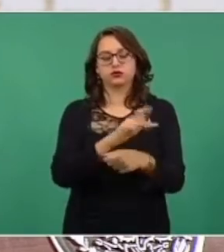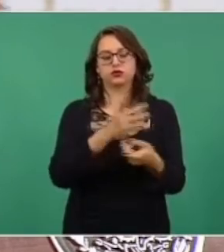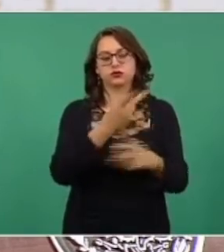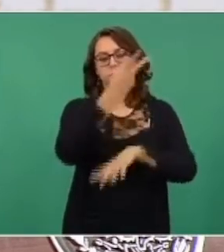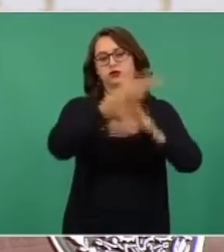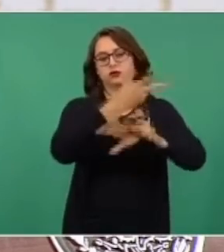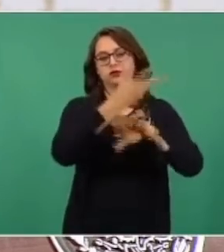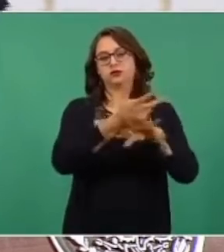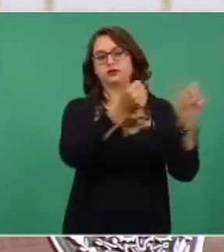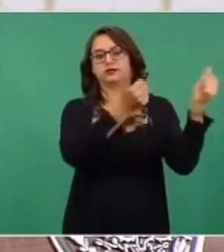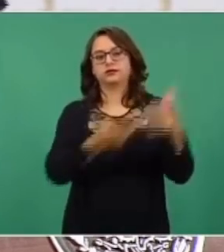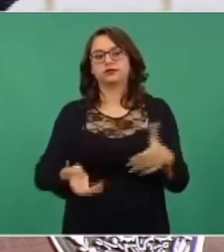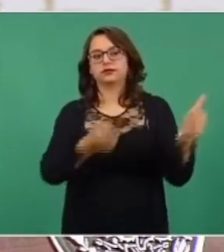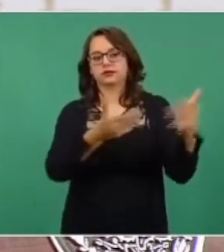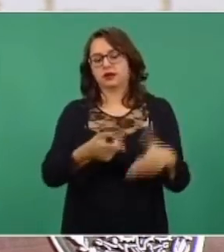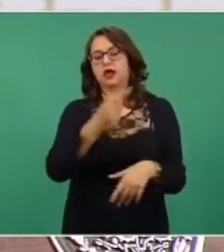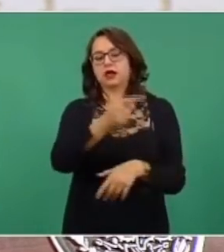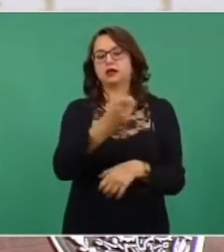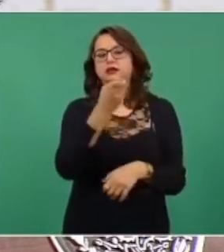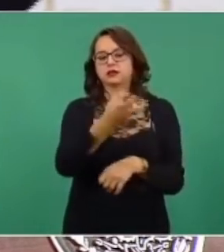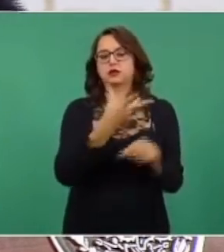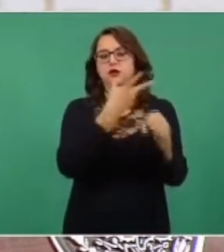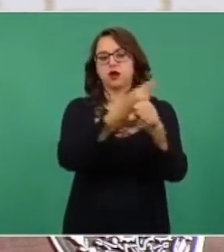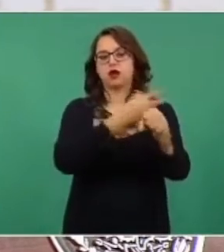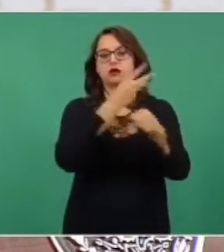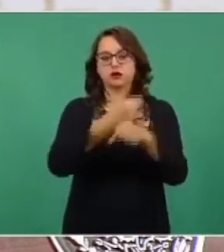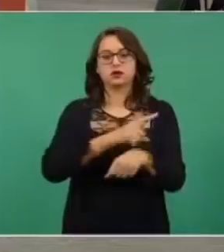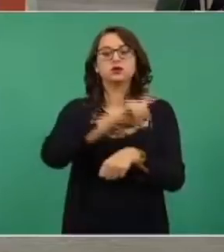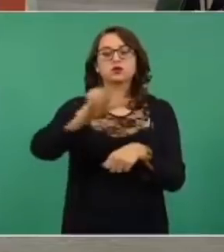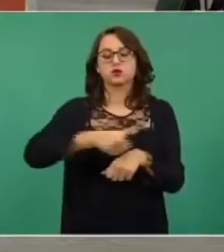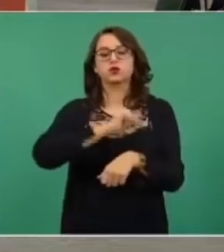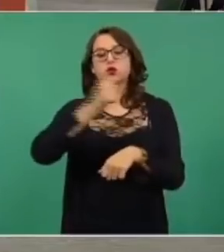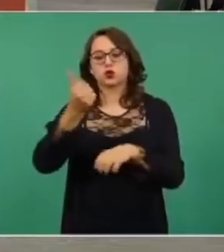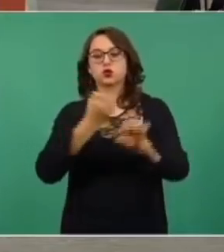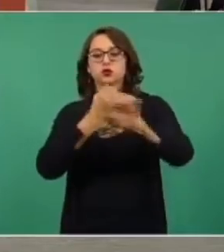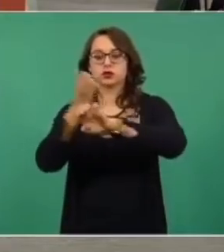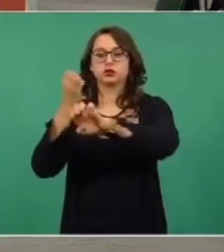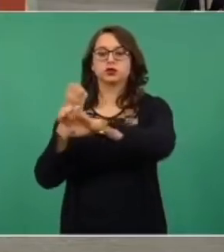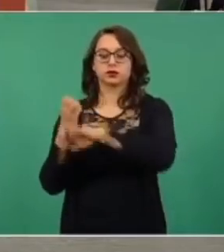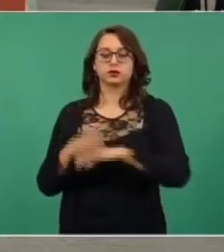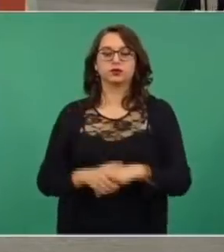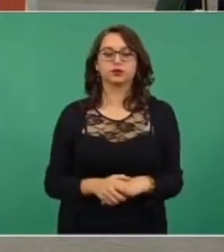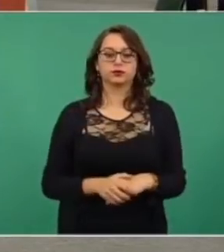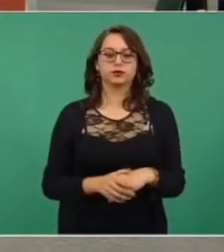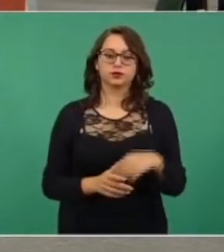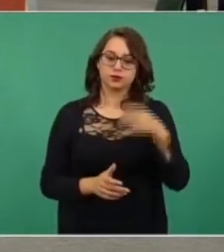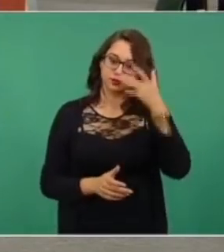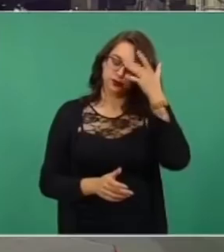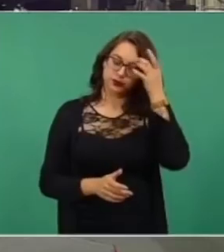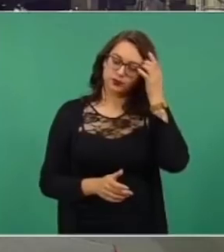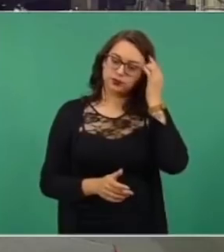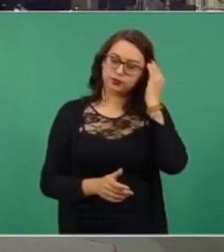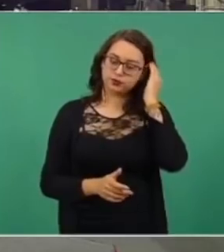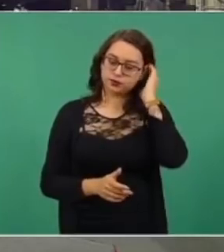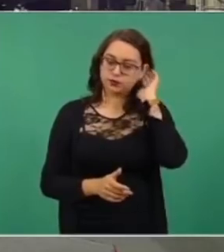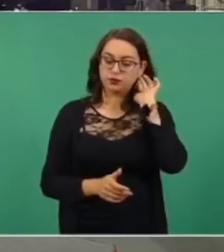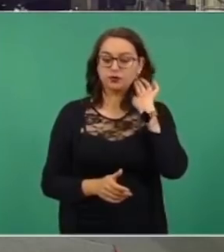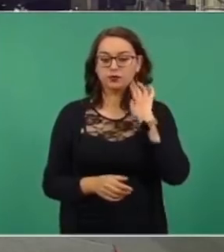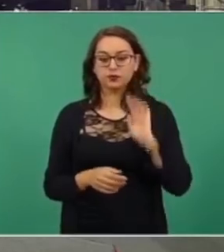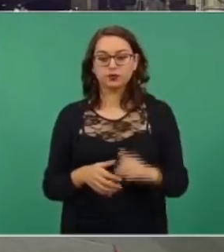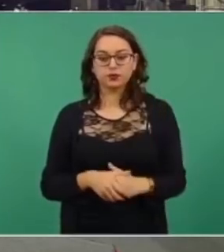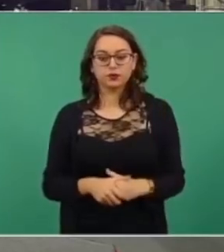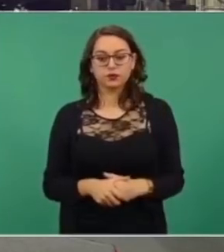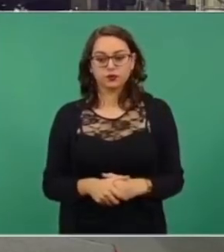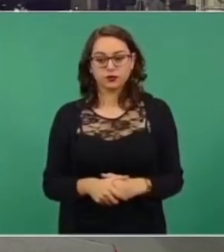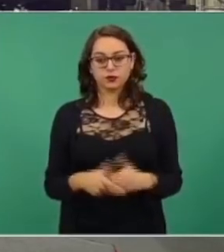viendo otros mecanismos para el resto de los estados. Muy bien, presidente. Por último,